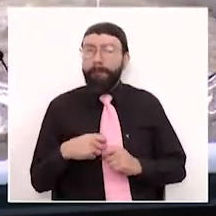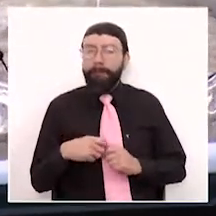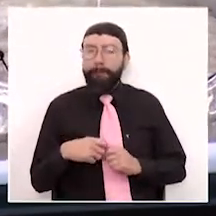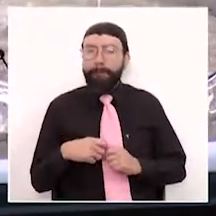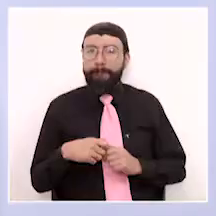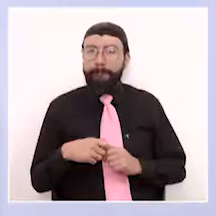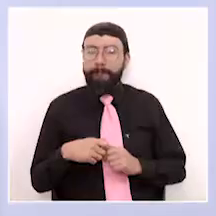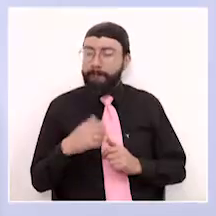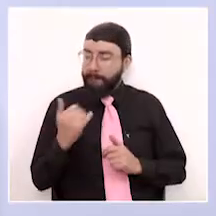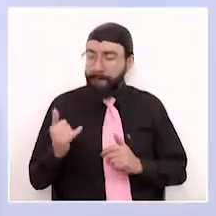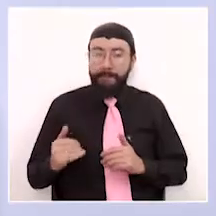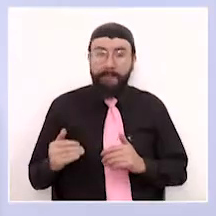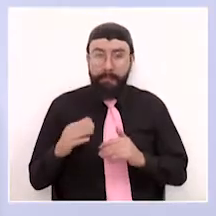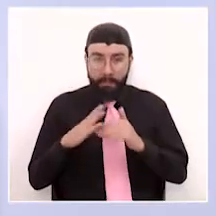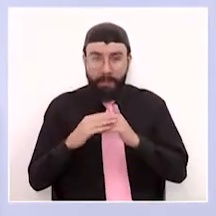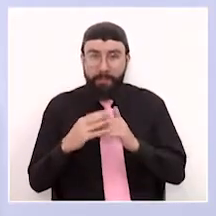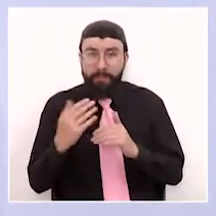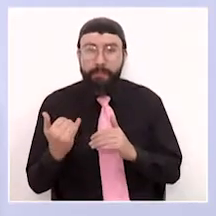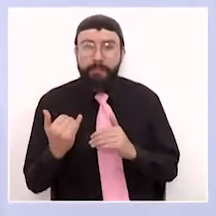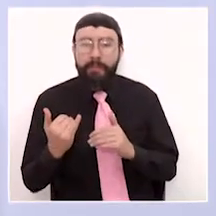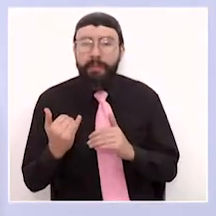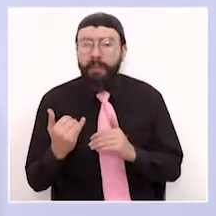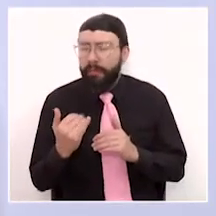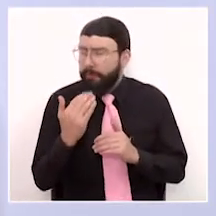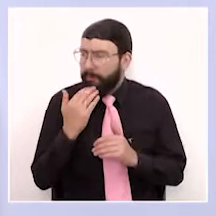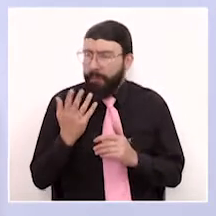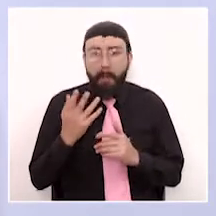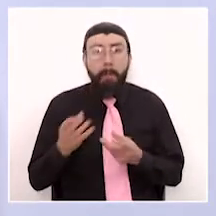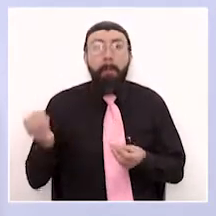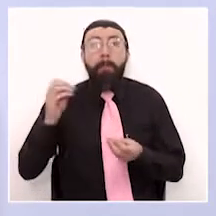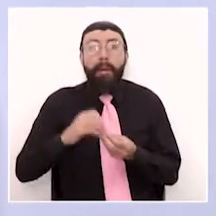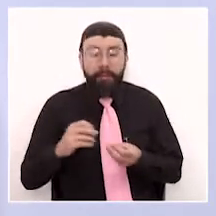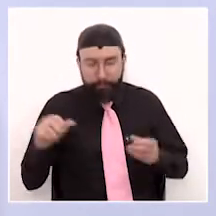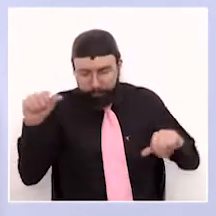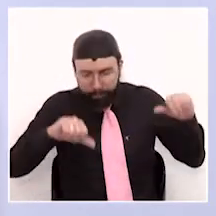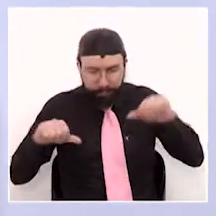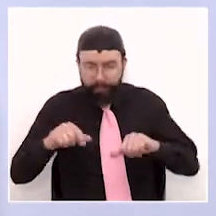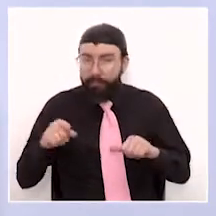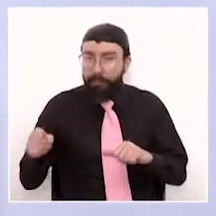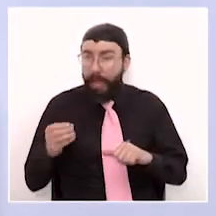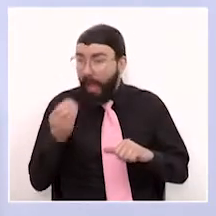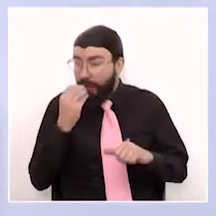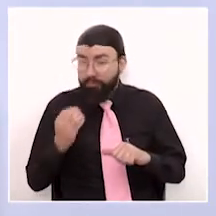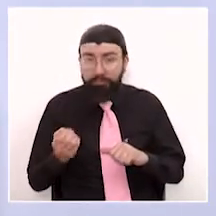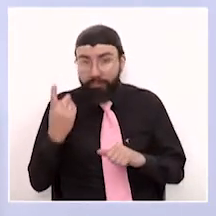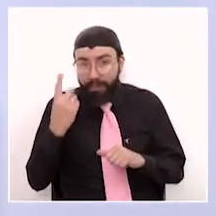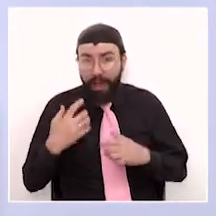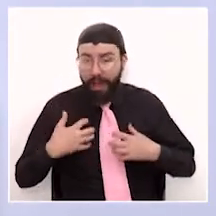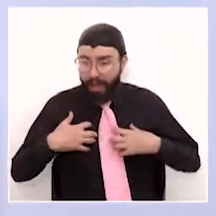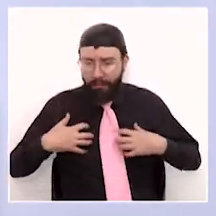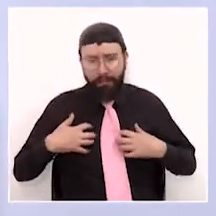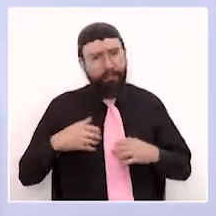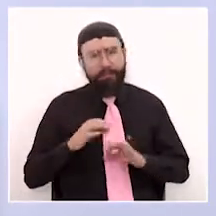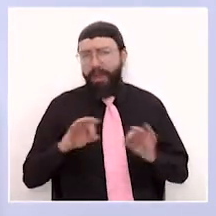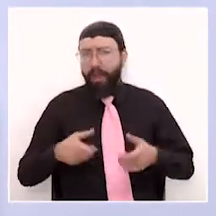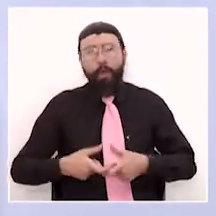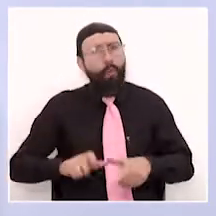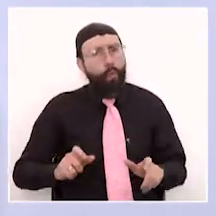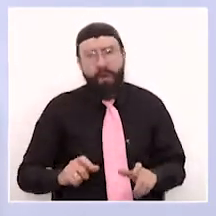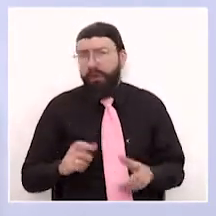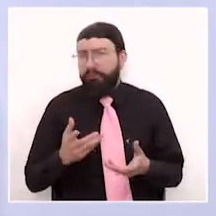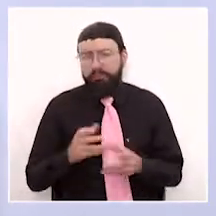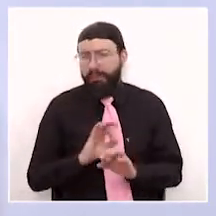También en este pan, pues nosotros no tenemos ningún componente de origen animal, entonces eso también es importante